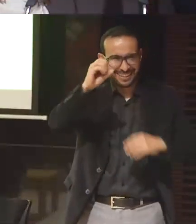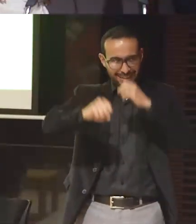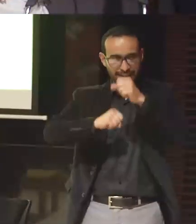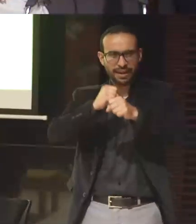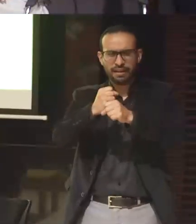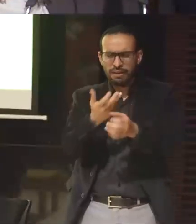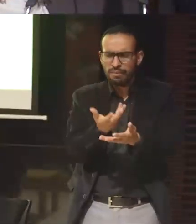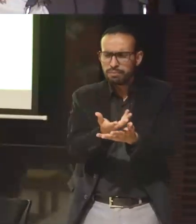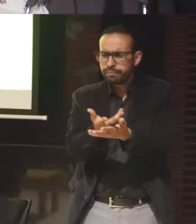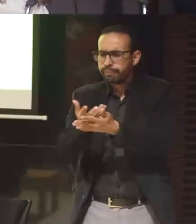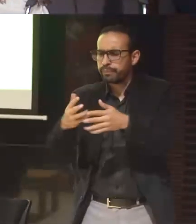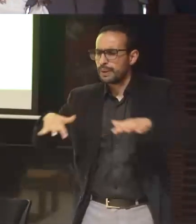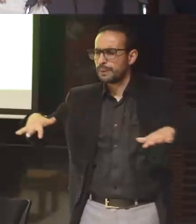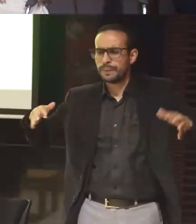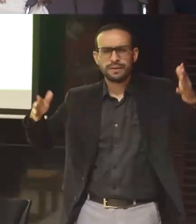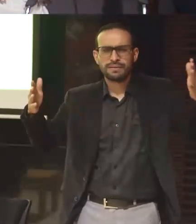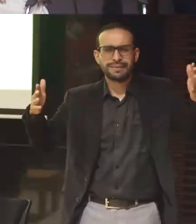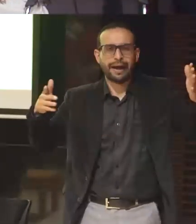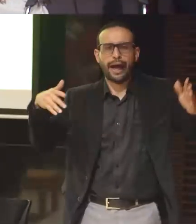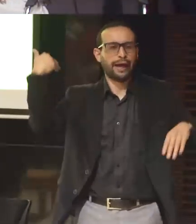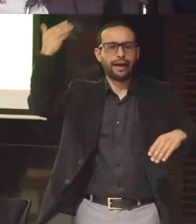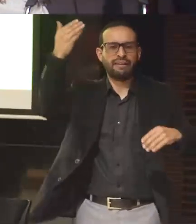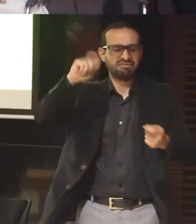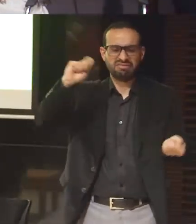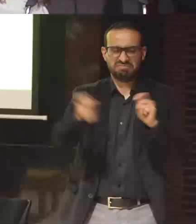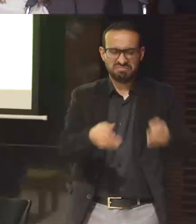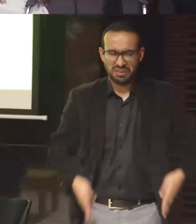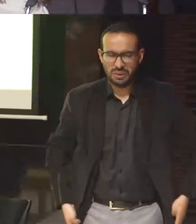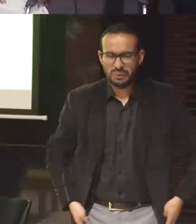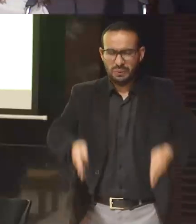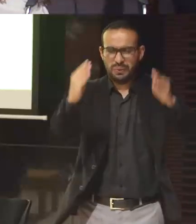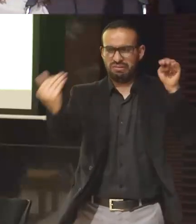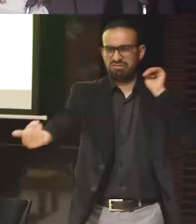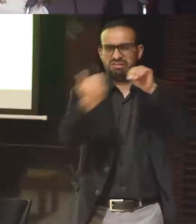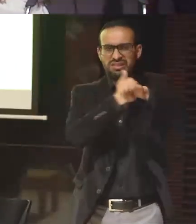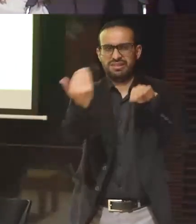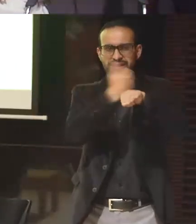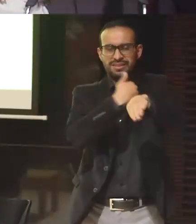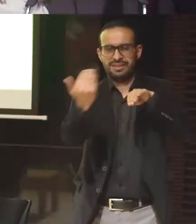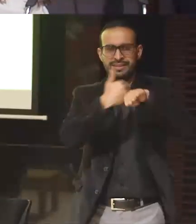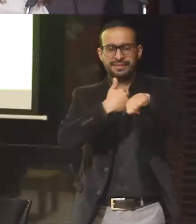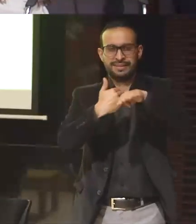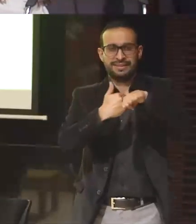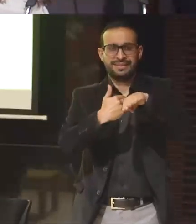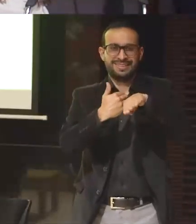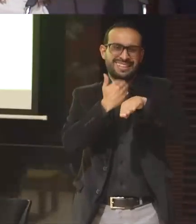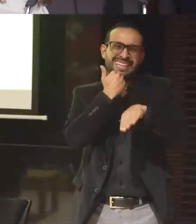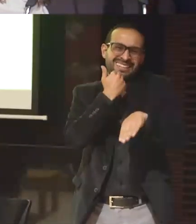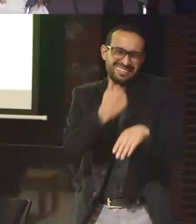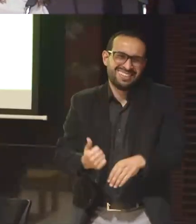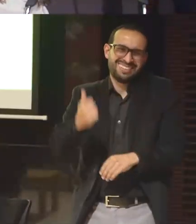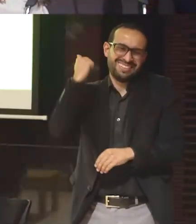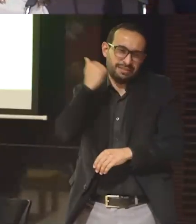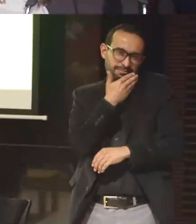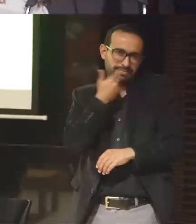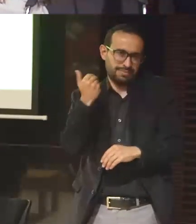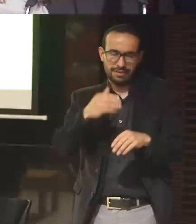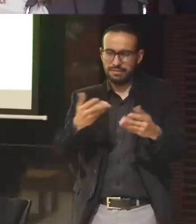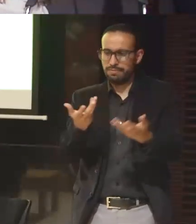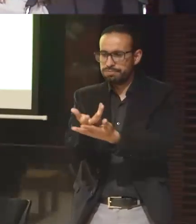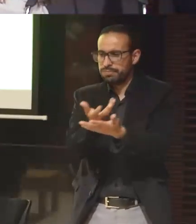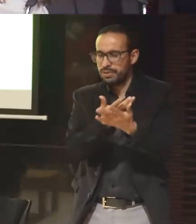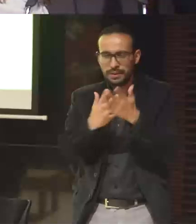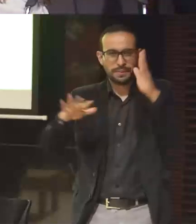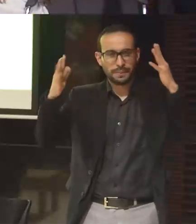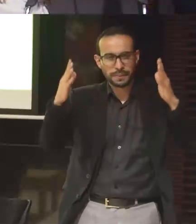si pudiéramos levantar la autopista, pues recuperaríamos esa conexión. Entonces hay aves,